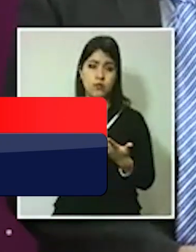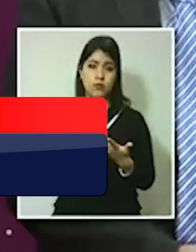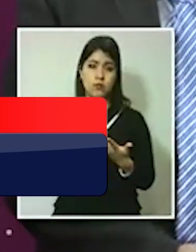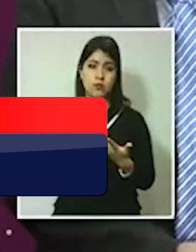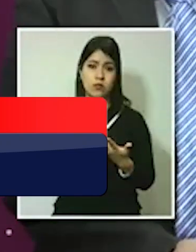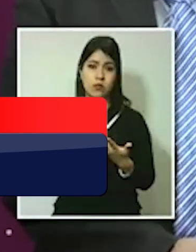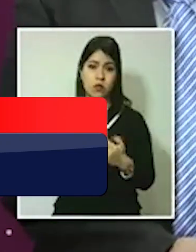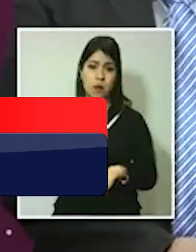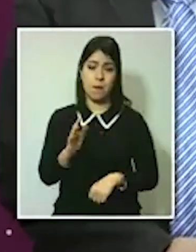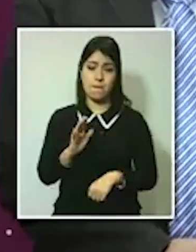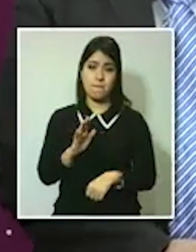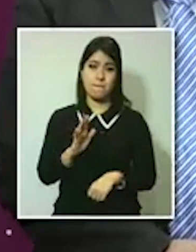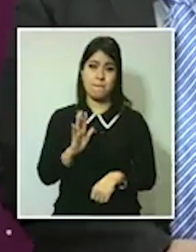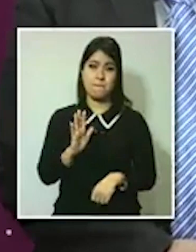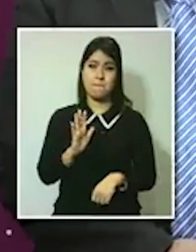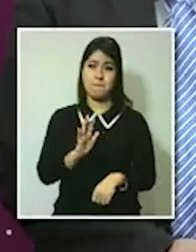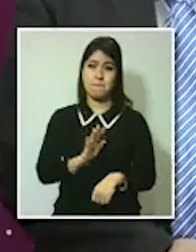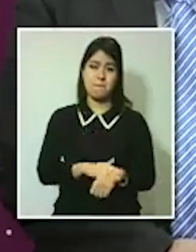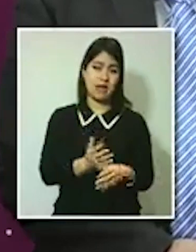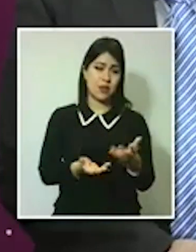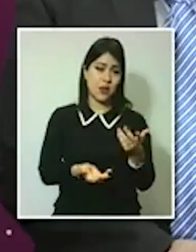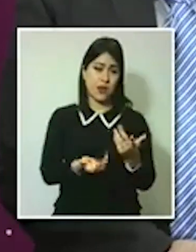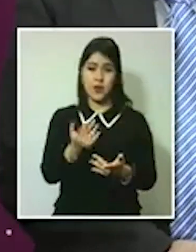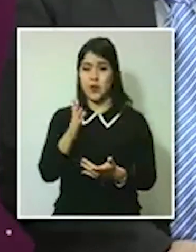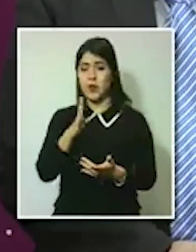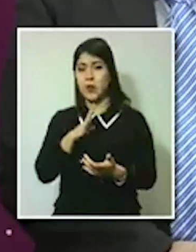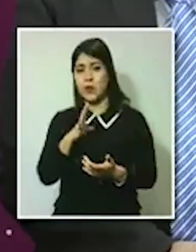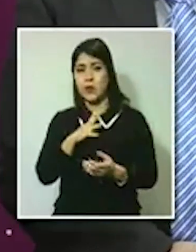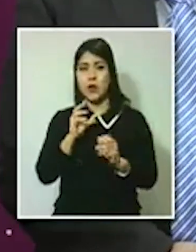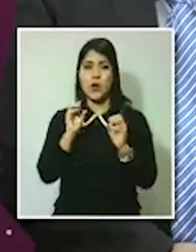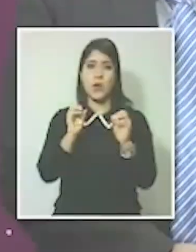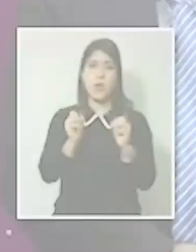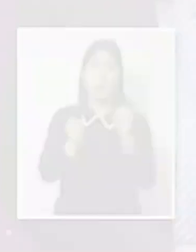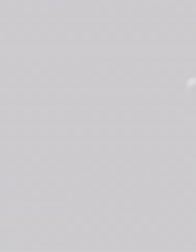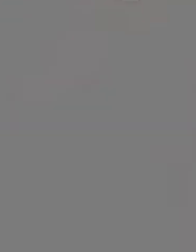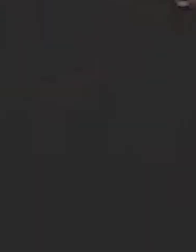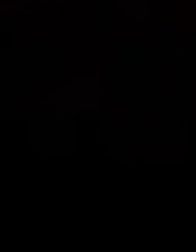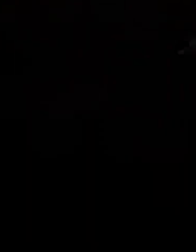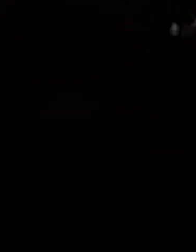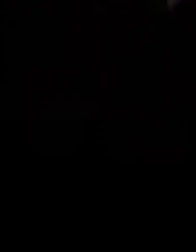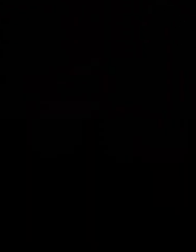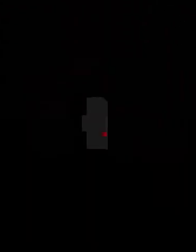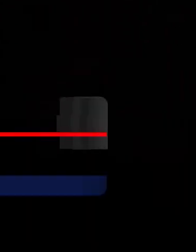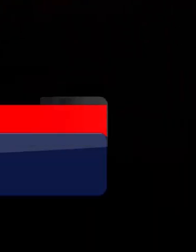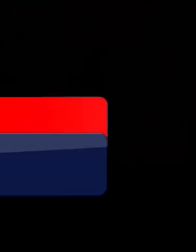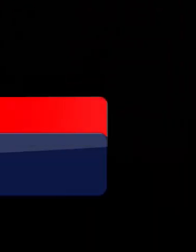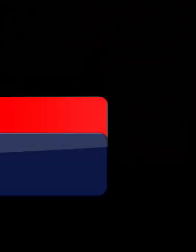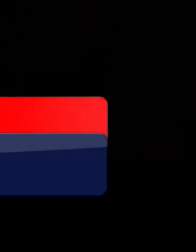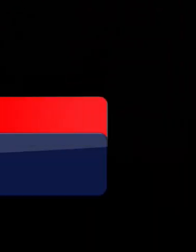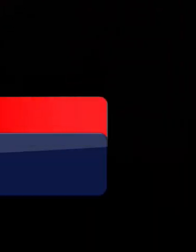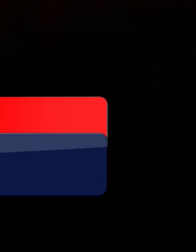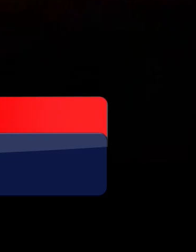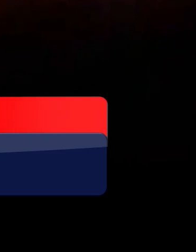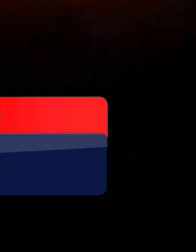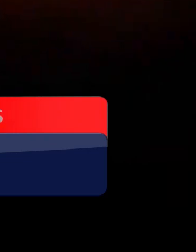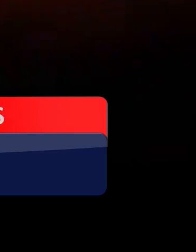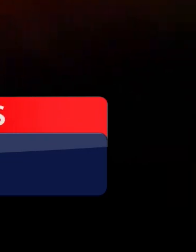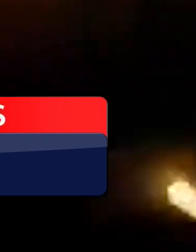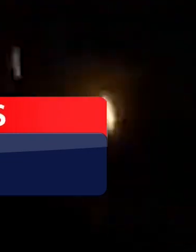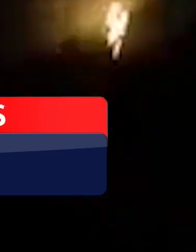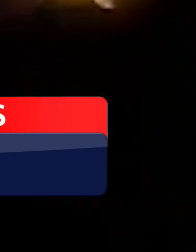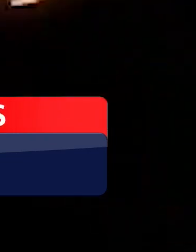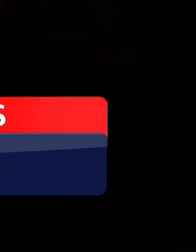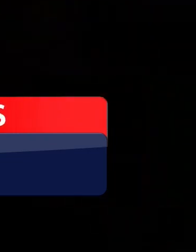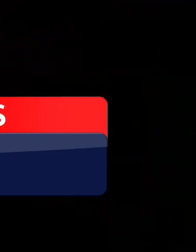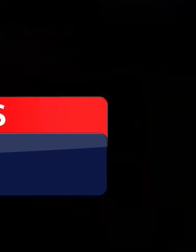los incendios forestales o cualquier tipo de incendio. A solo unos meses del inicio de año ya comienzan a